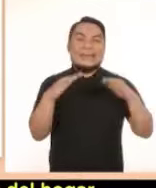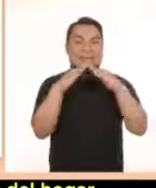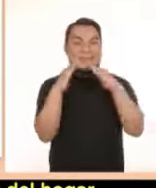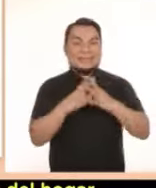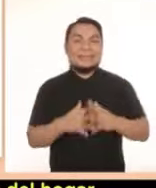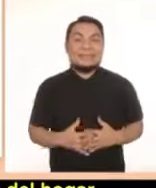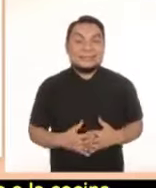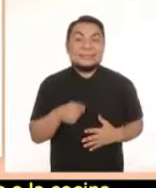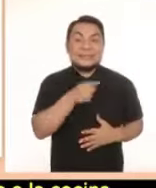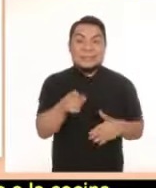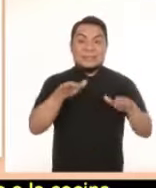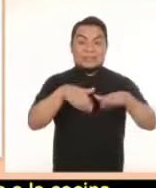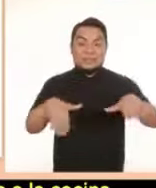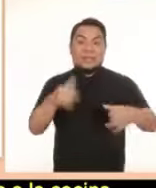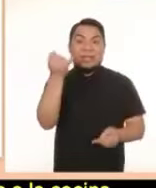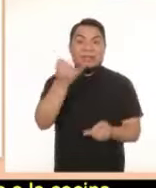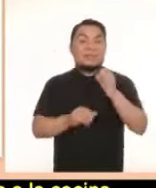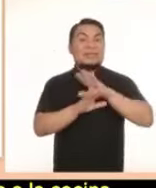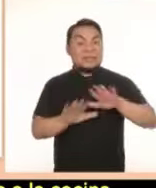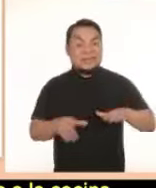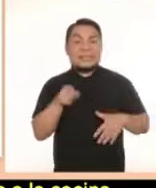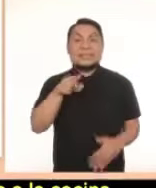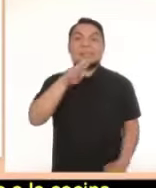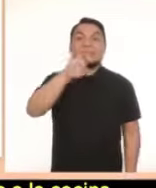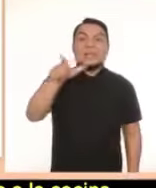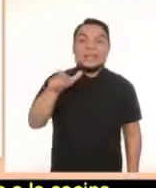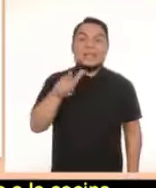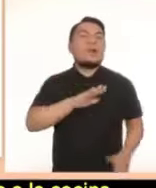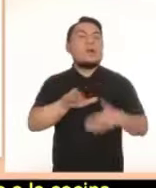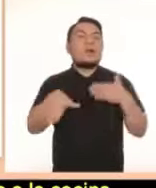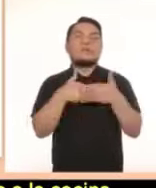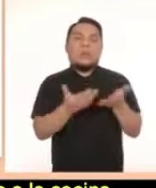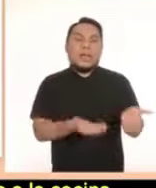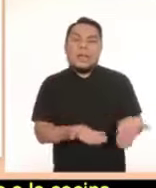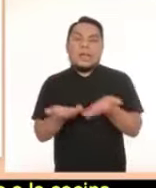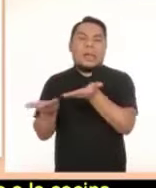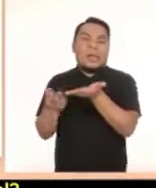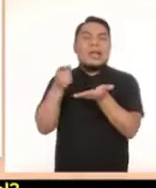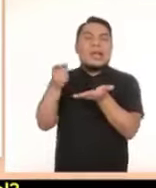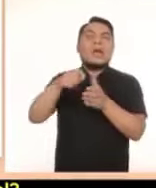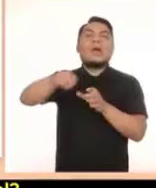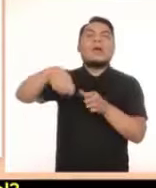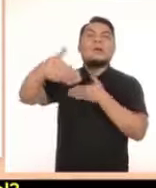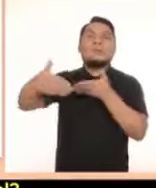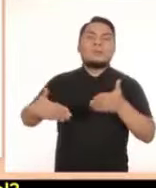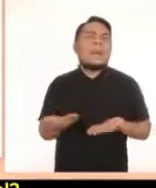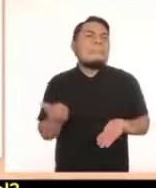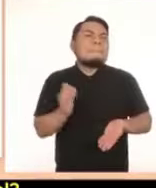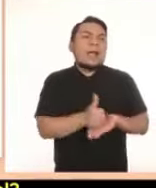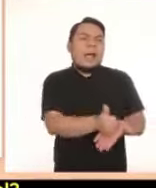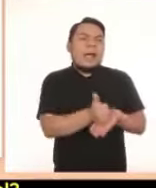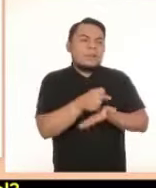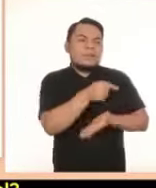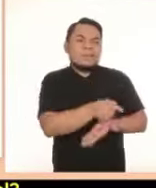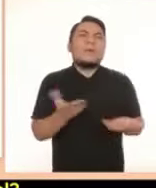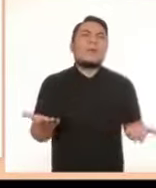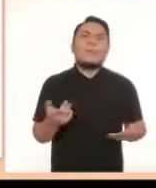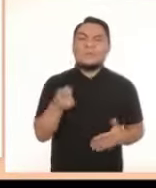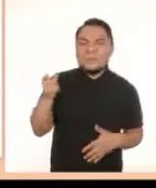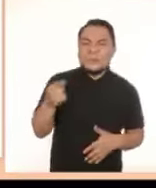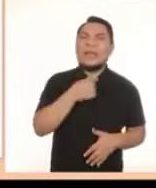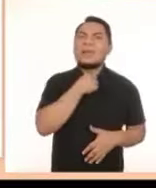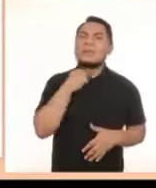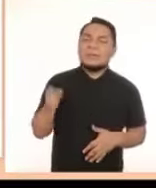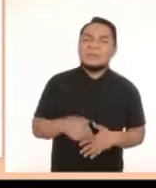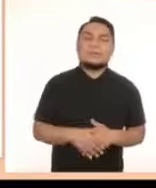tareas del hogar. Los niños han terminado y Raquel se lleva todo a la cocina. ¿En qué más podrán ayudar a Raquel?